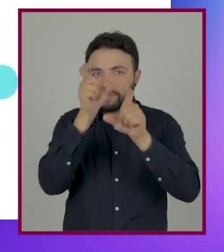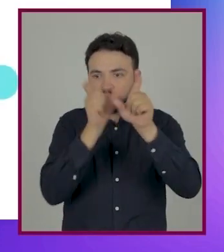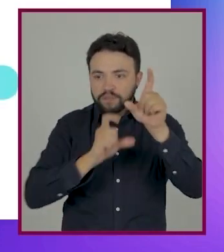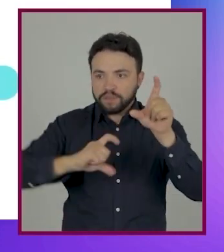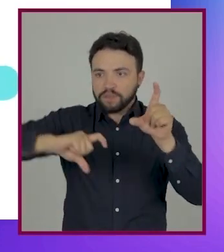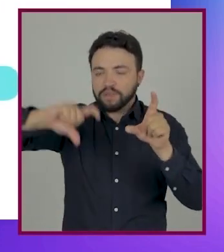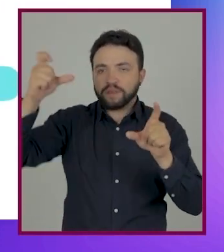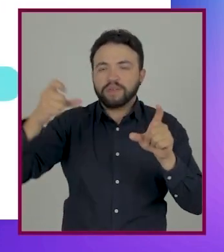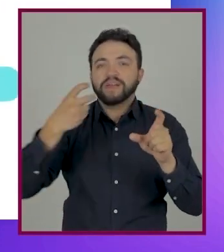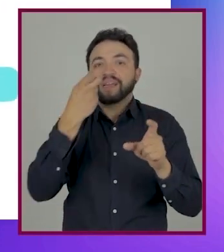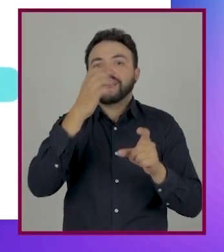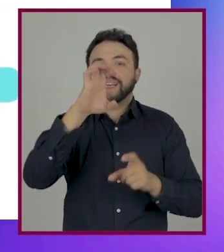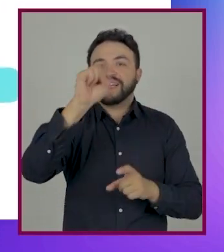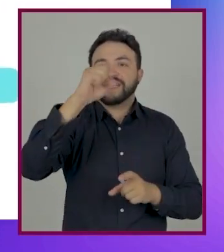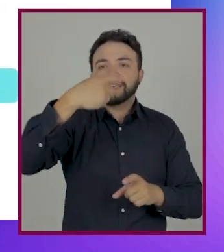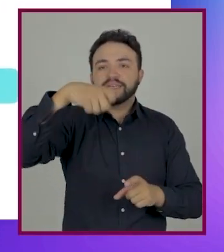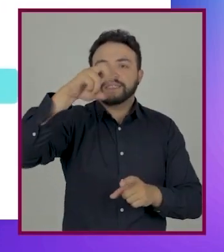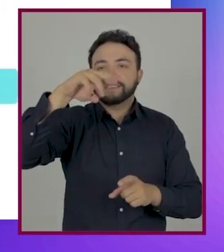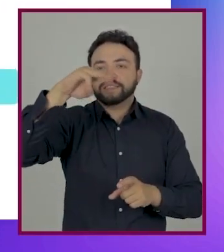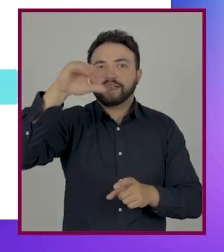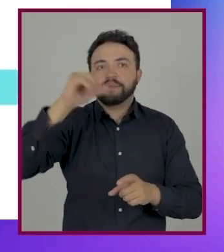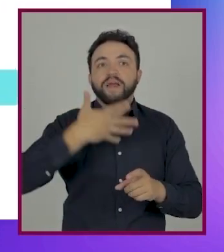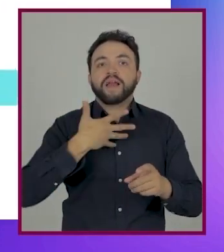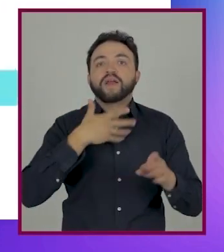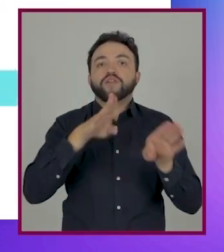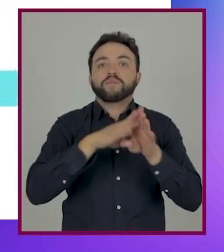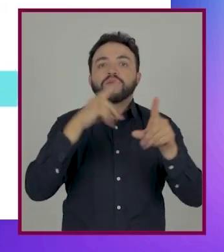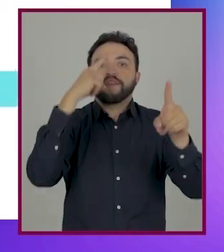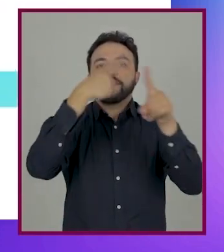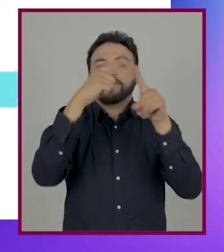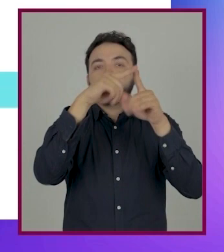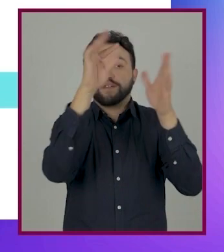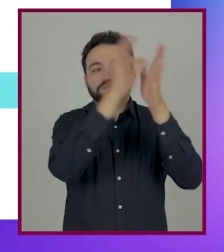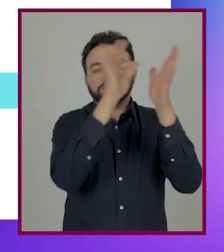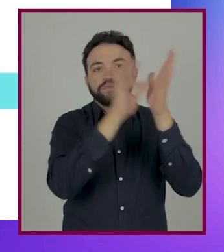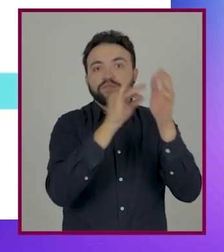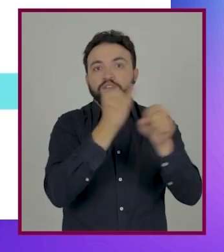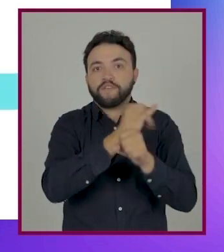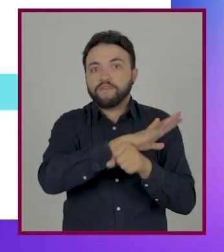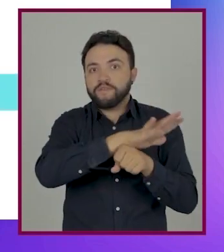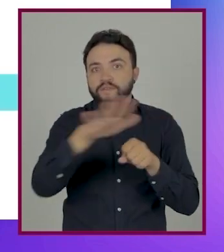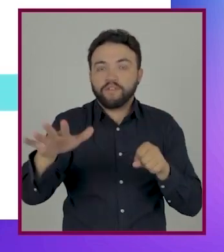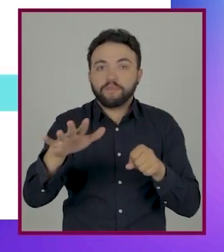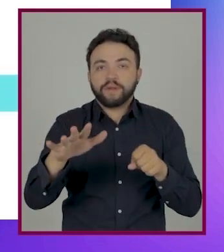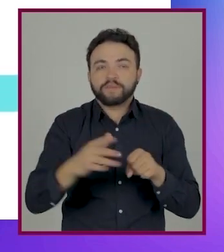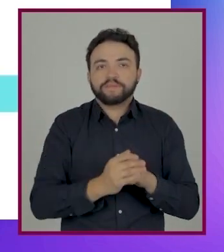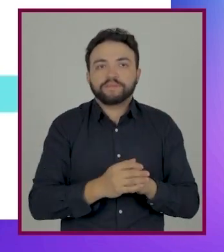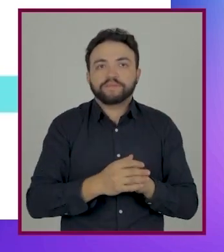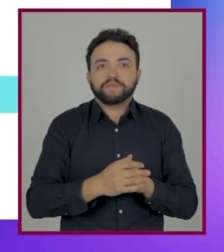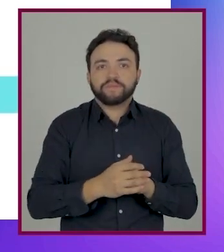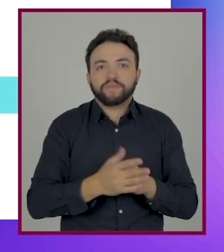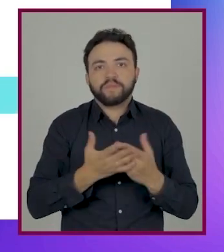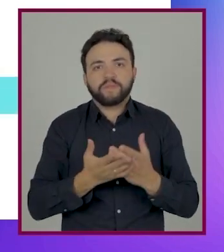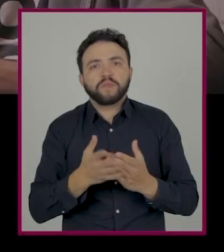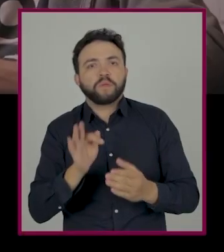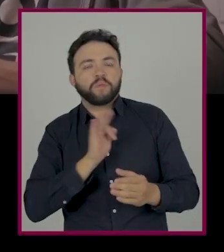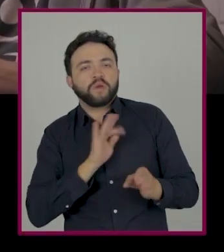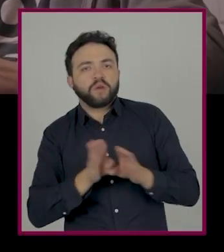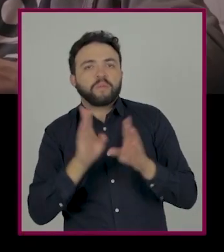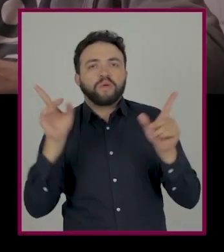un proceso, sistema o algoritmo. Los diagramas son esquemas que se desglosan en diferentes puntos de